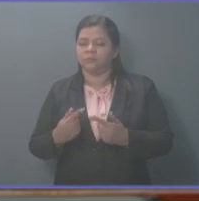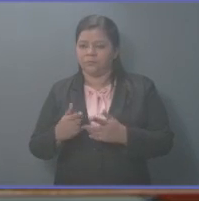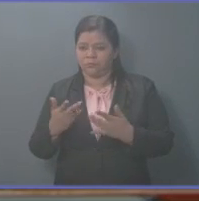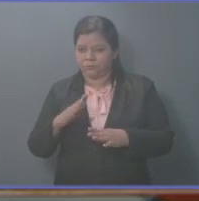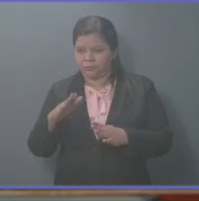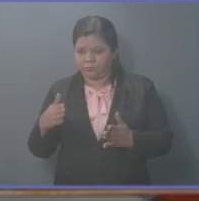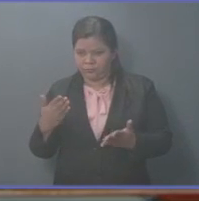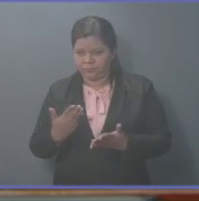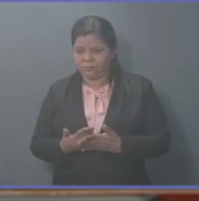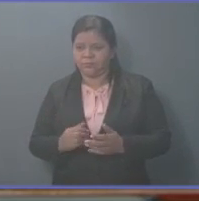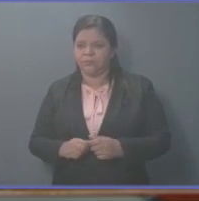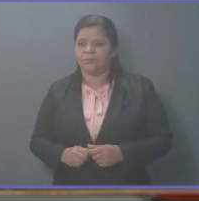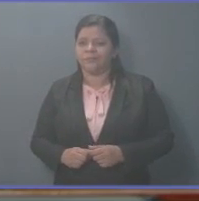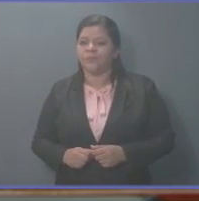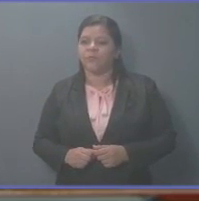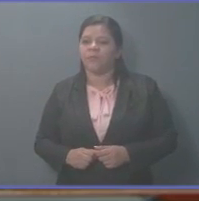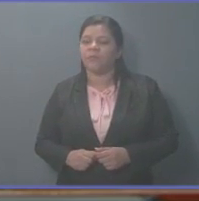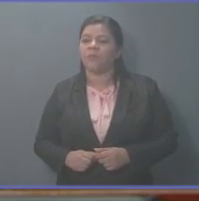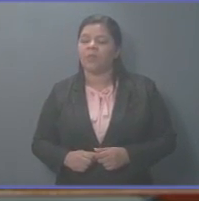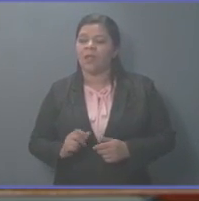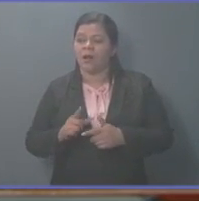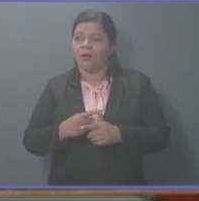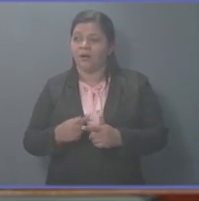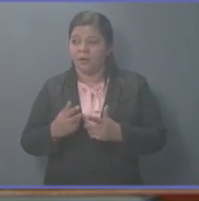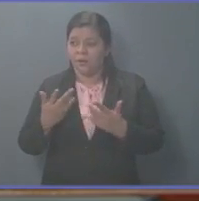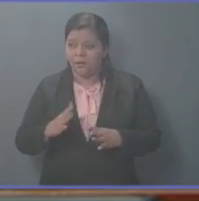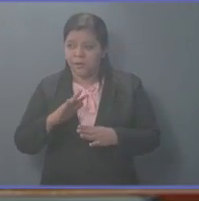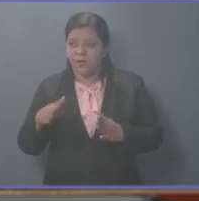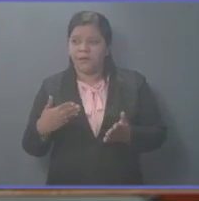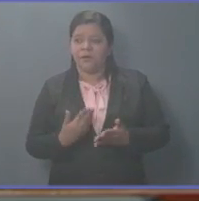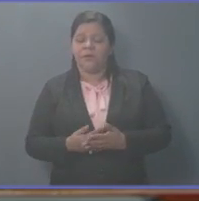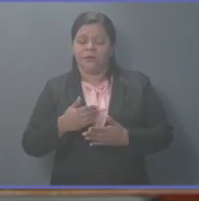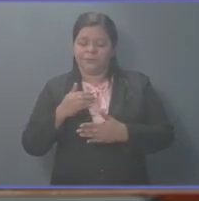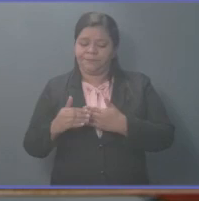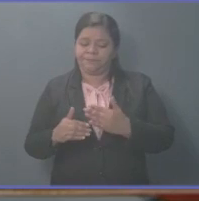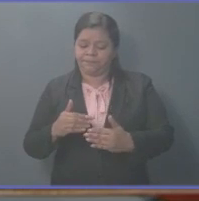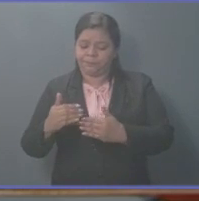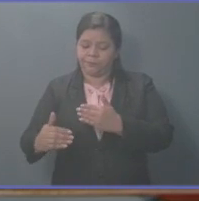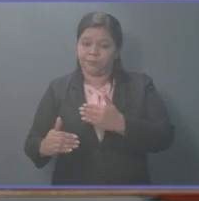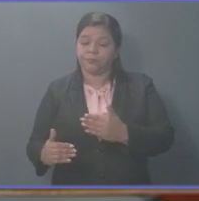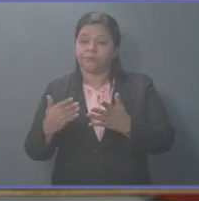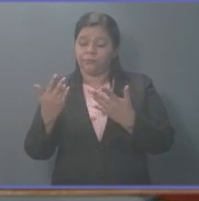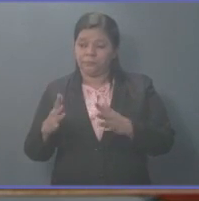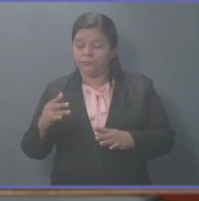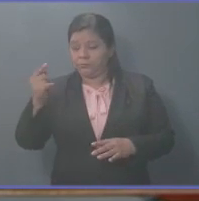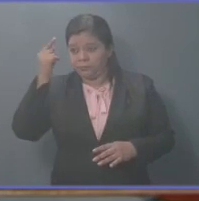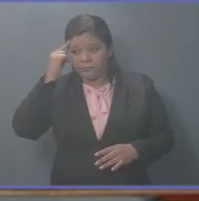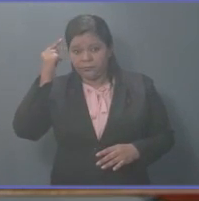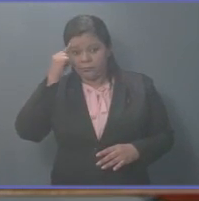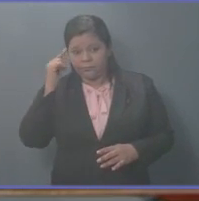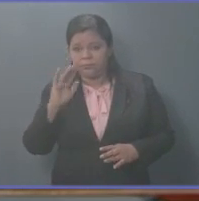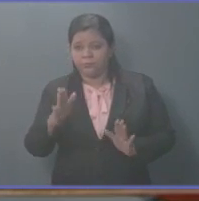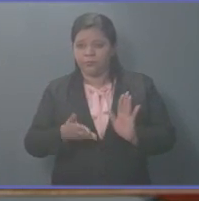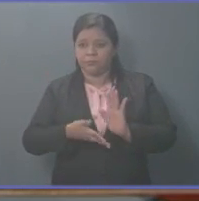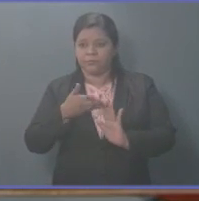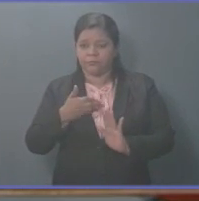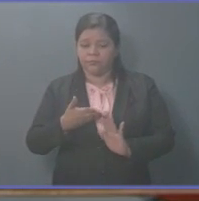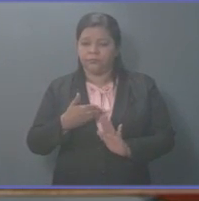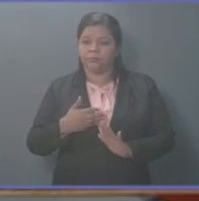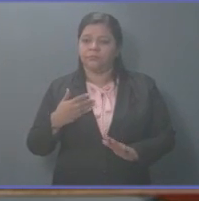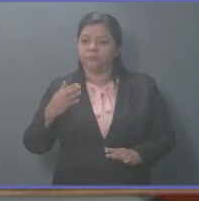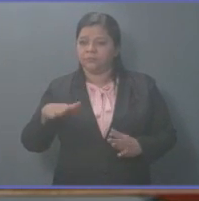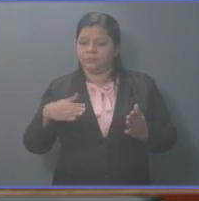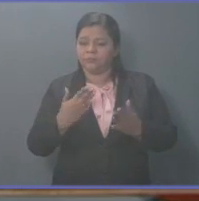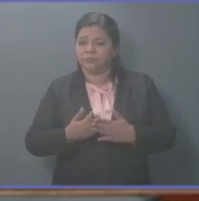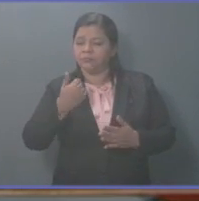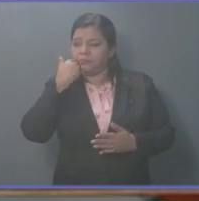ha sido posible gracias a gestiones progresistas que también han pensado en el desarrollo y el esparcimiento de la